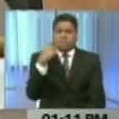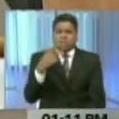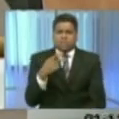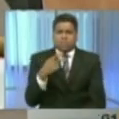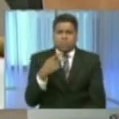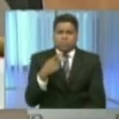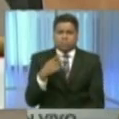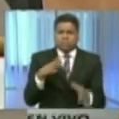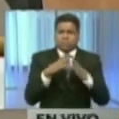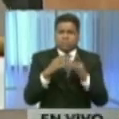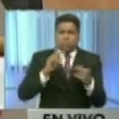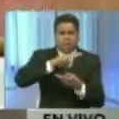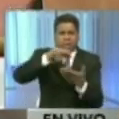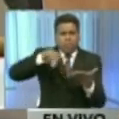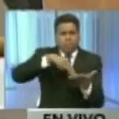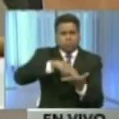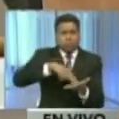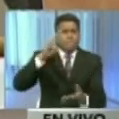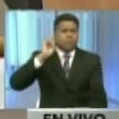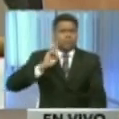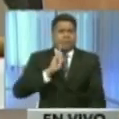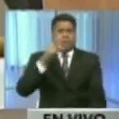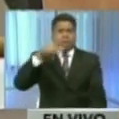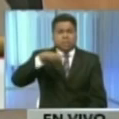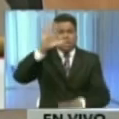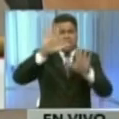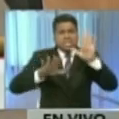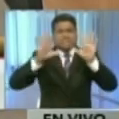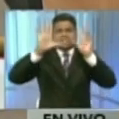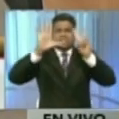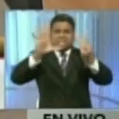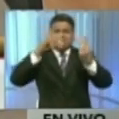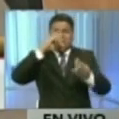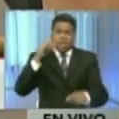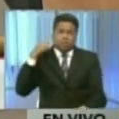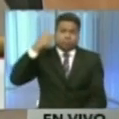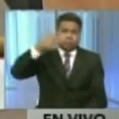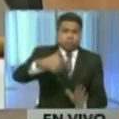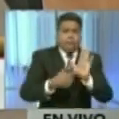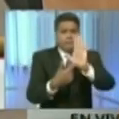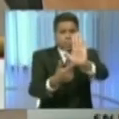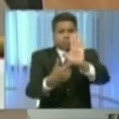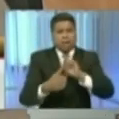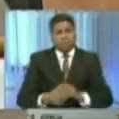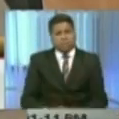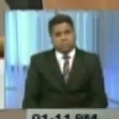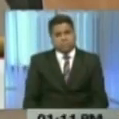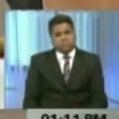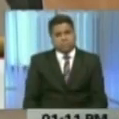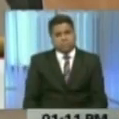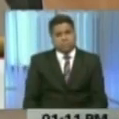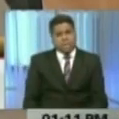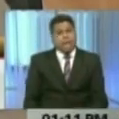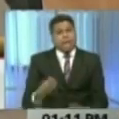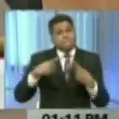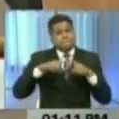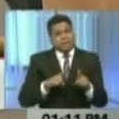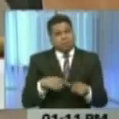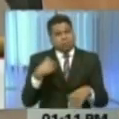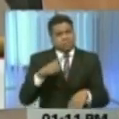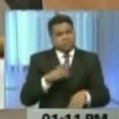Bolivariana. Estos 17 años lo han demostrado. Pero recientemente, el presidente